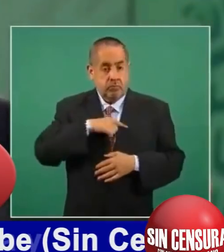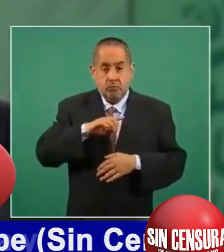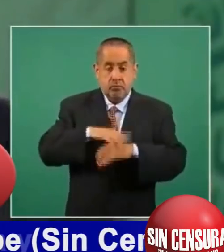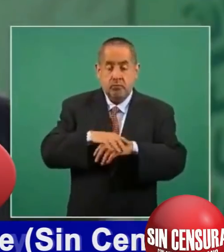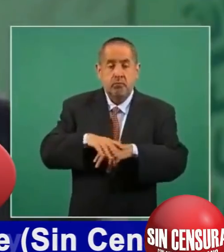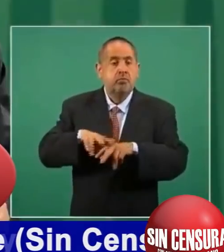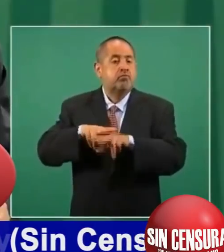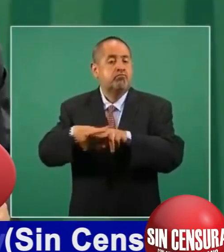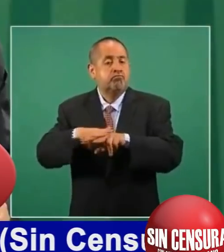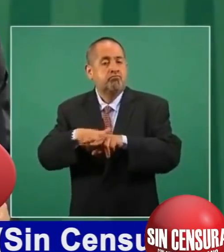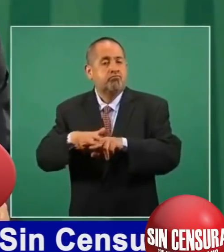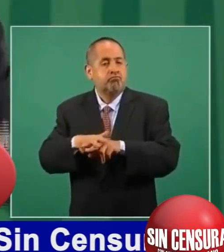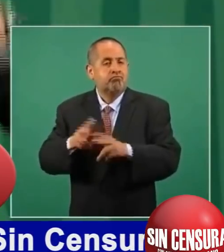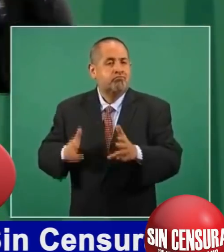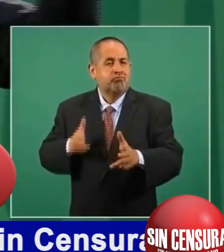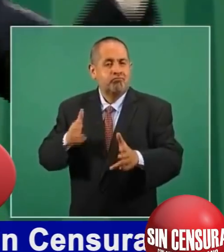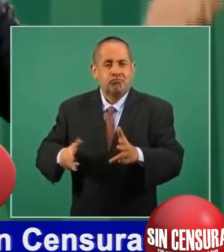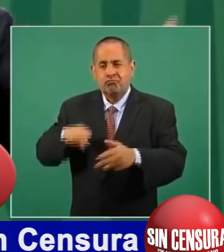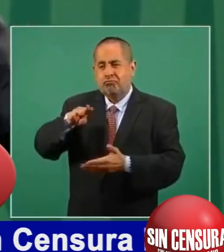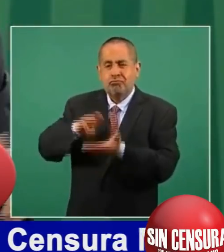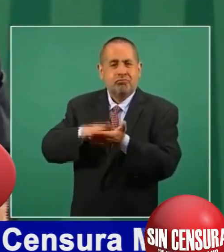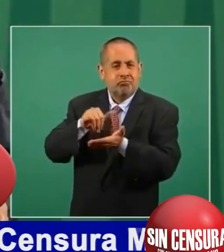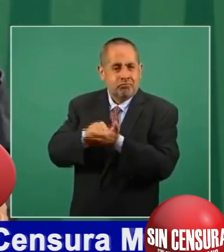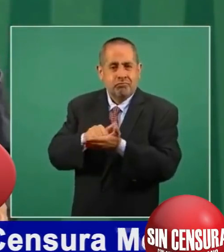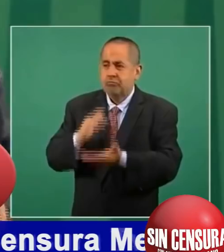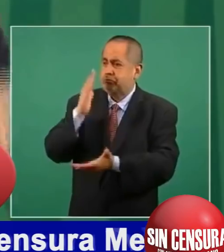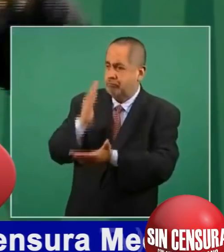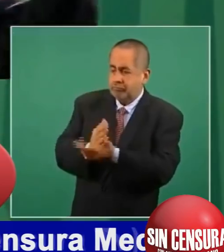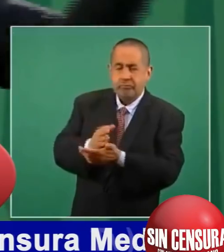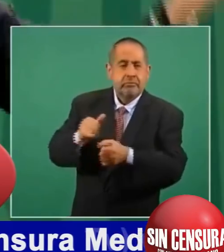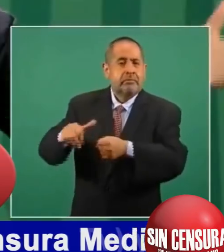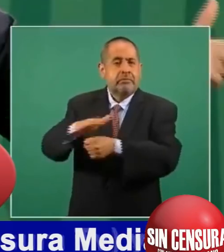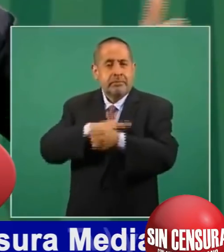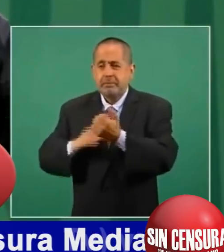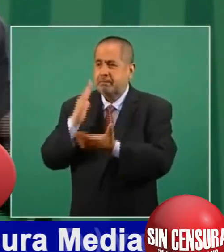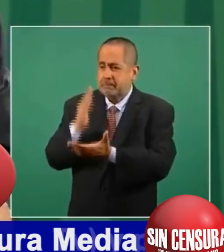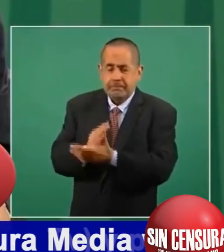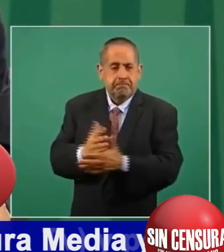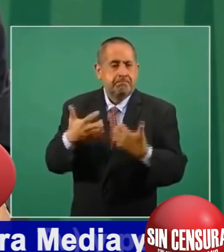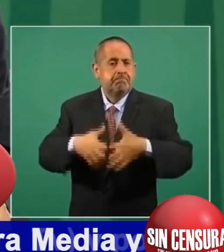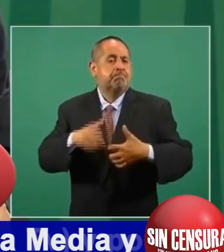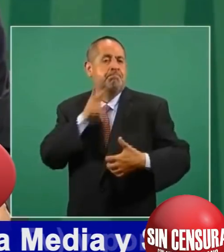del Tren Maya, del Istmo, la refinería